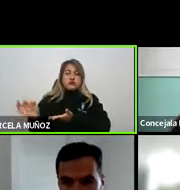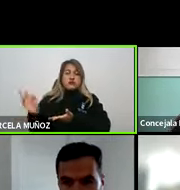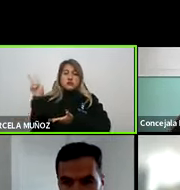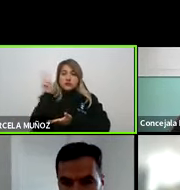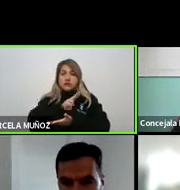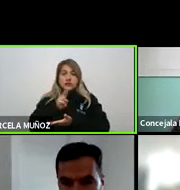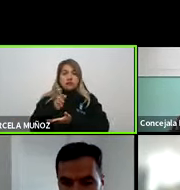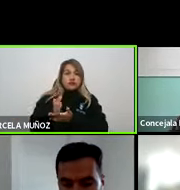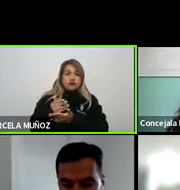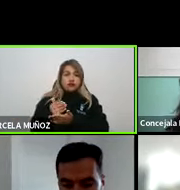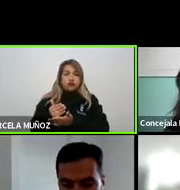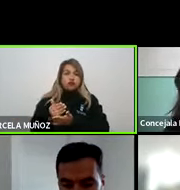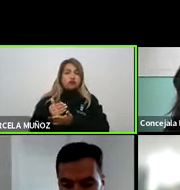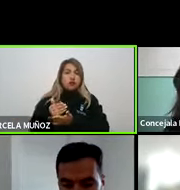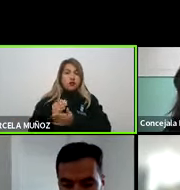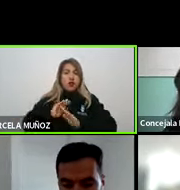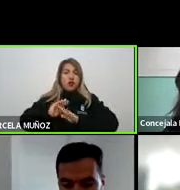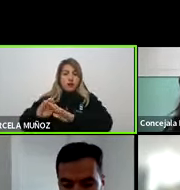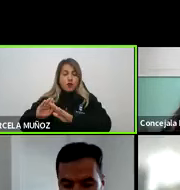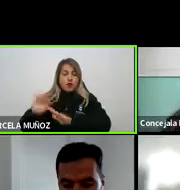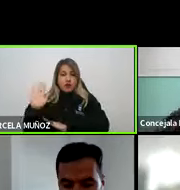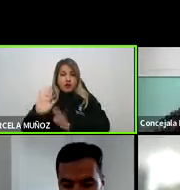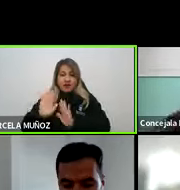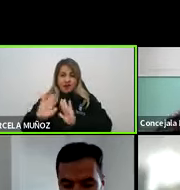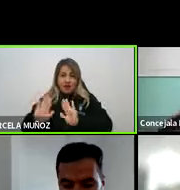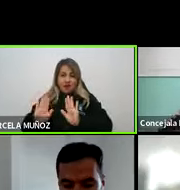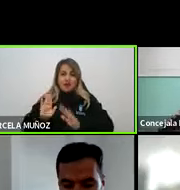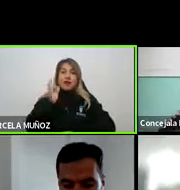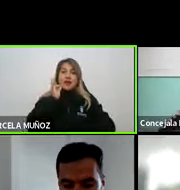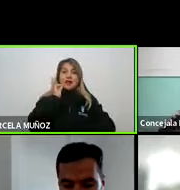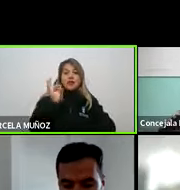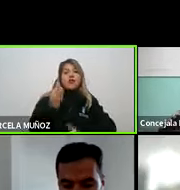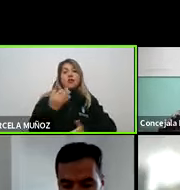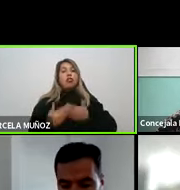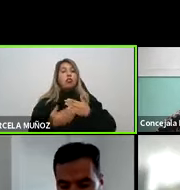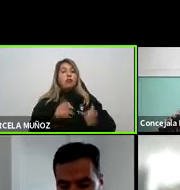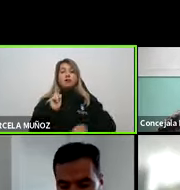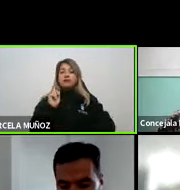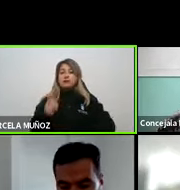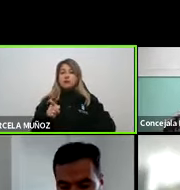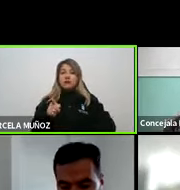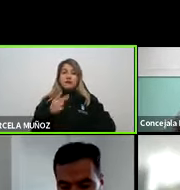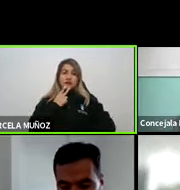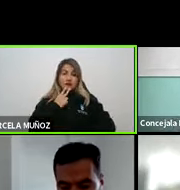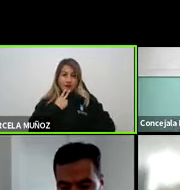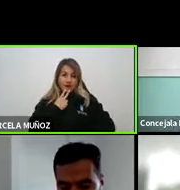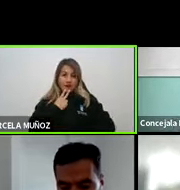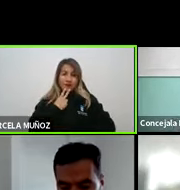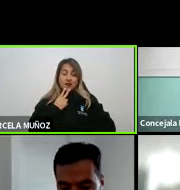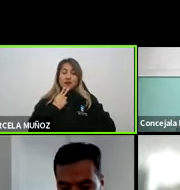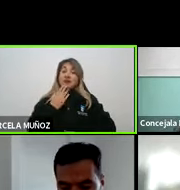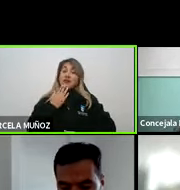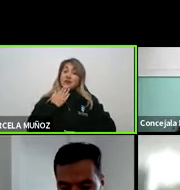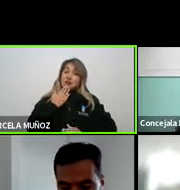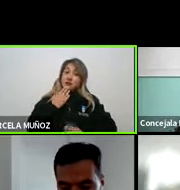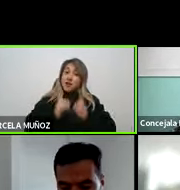de planificación territorial y los ricos siguieron eligiendo dónde vivir. También se les olvidó, al parecer